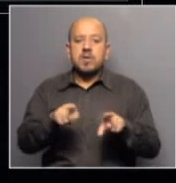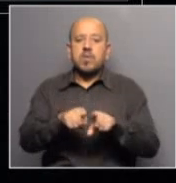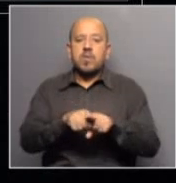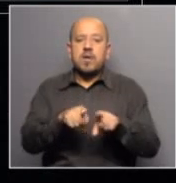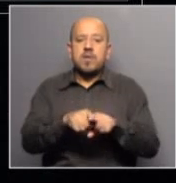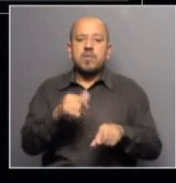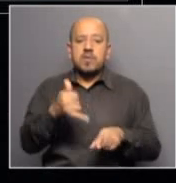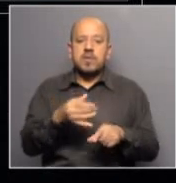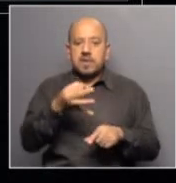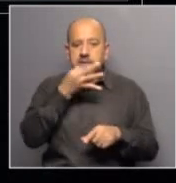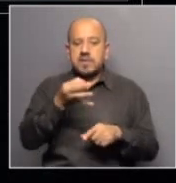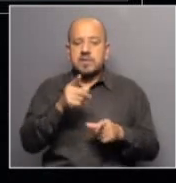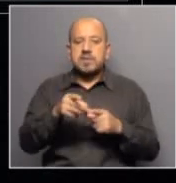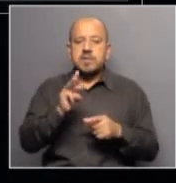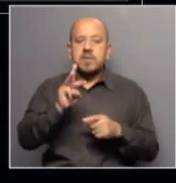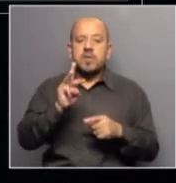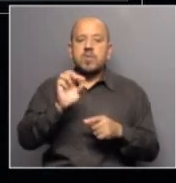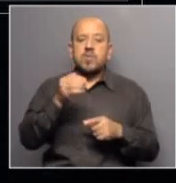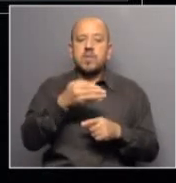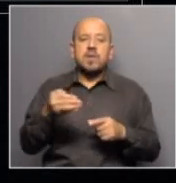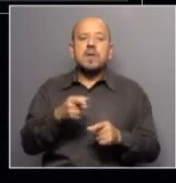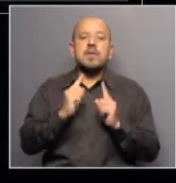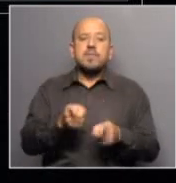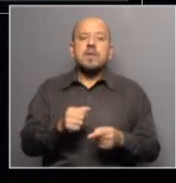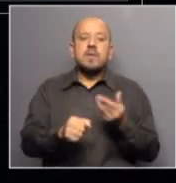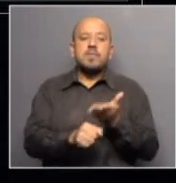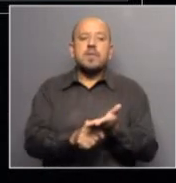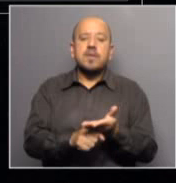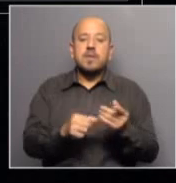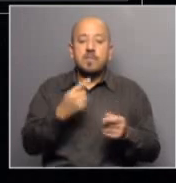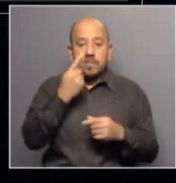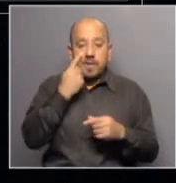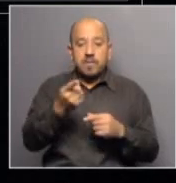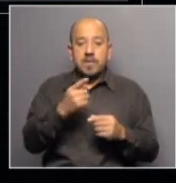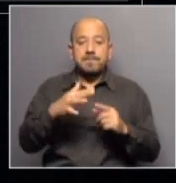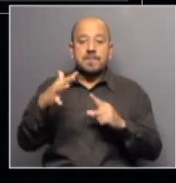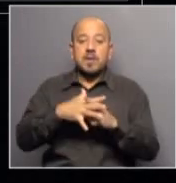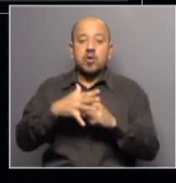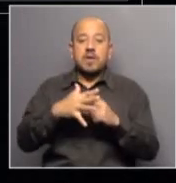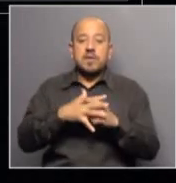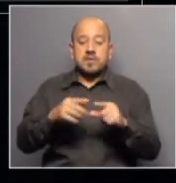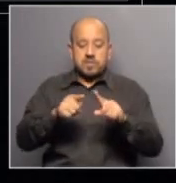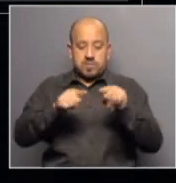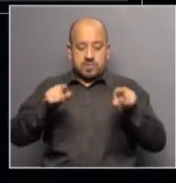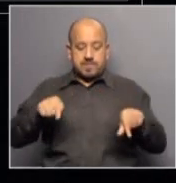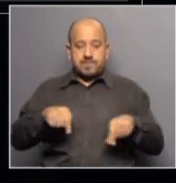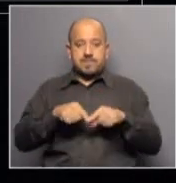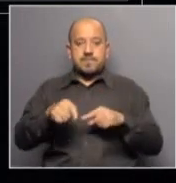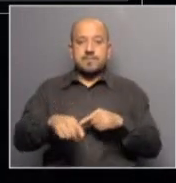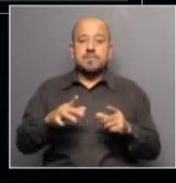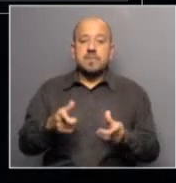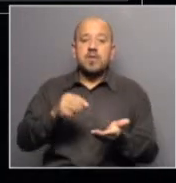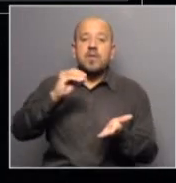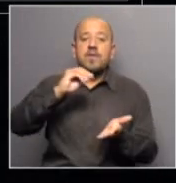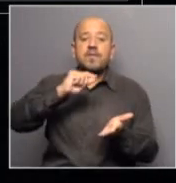tenés declarado en el portal, y también te piden que para ver los recibos de entrega que vos le haces a cada socio y socia firmar al momento